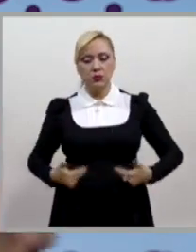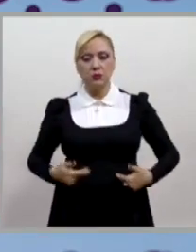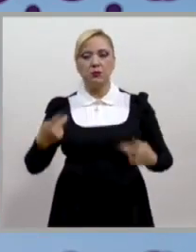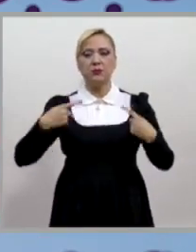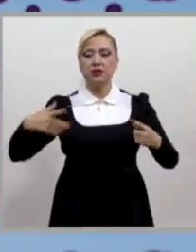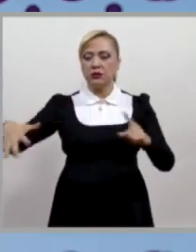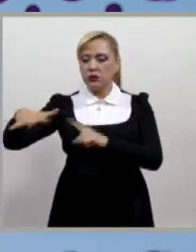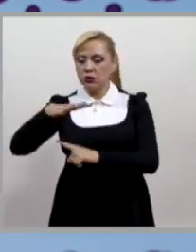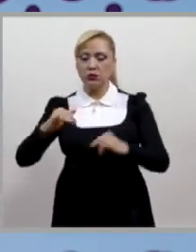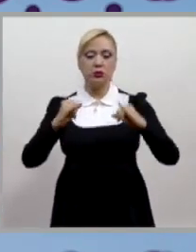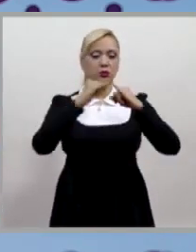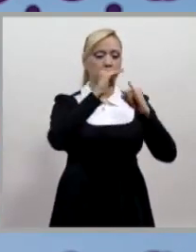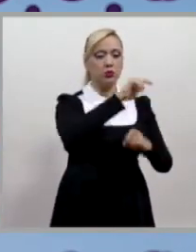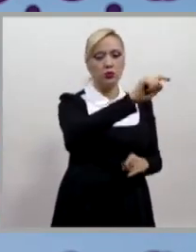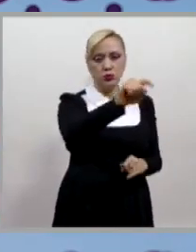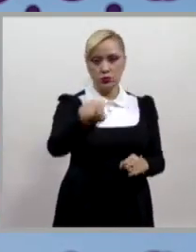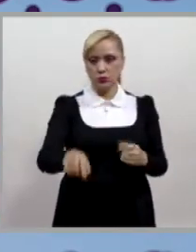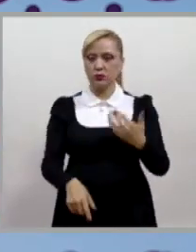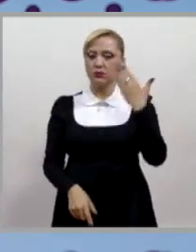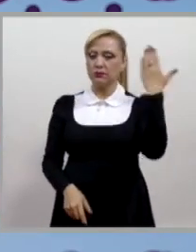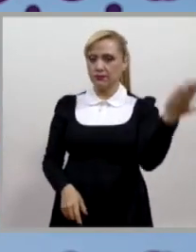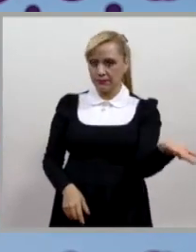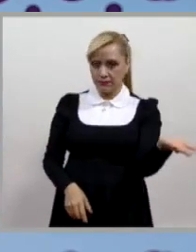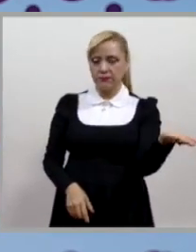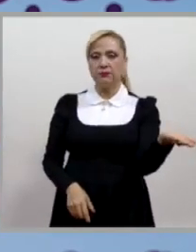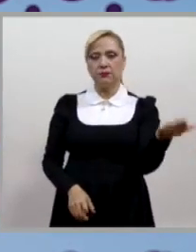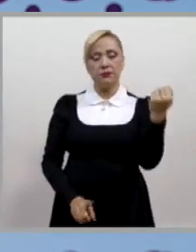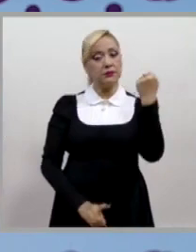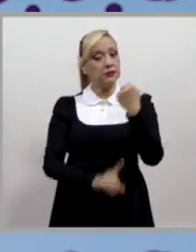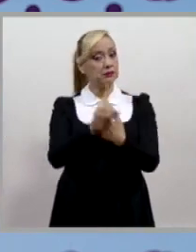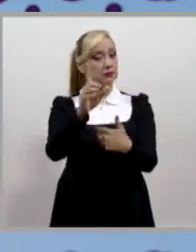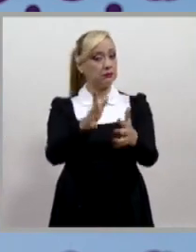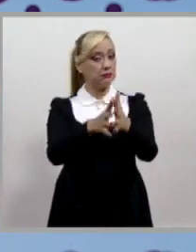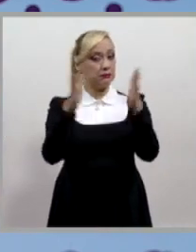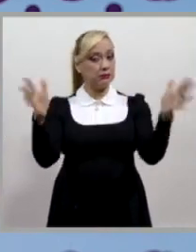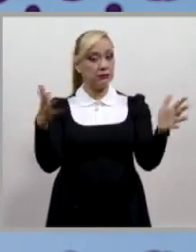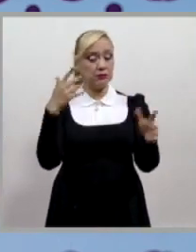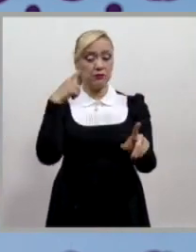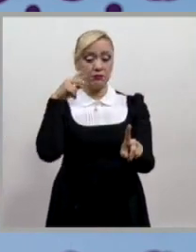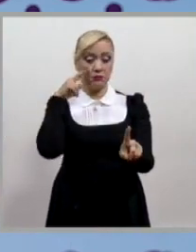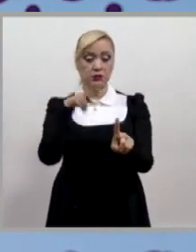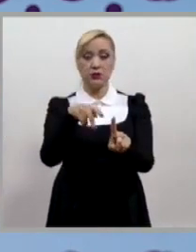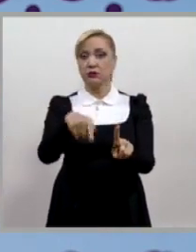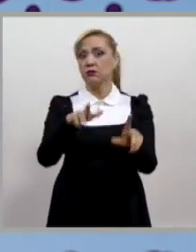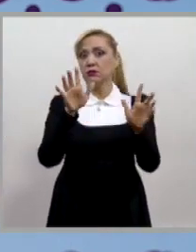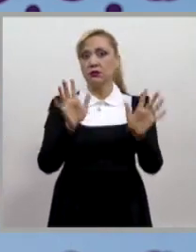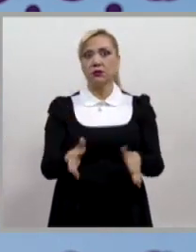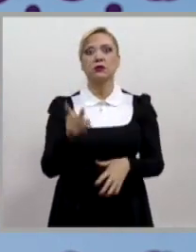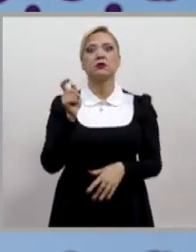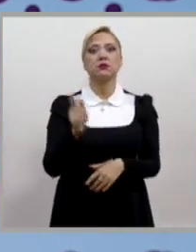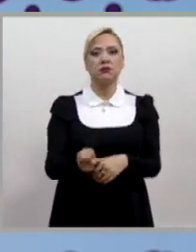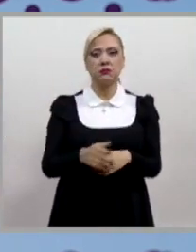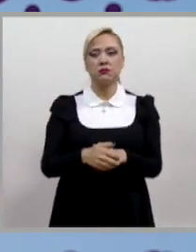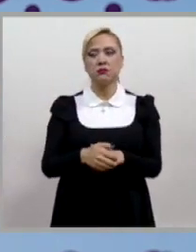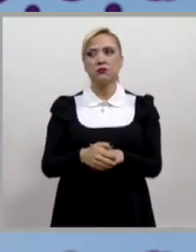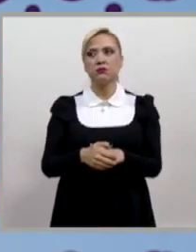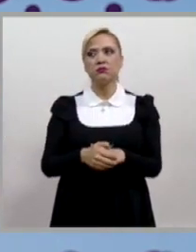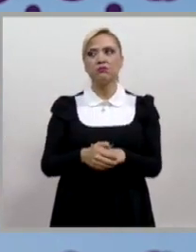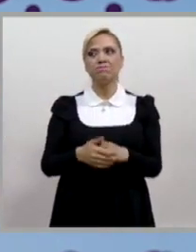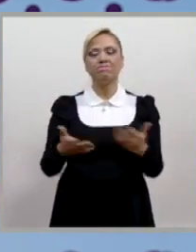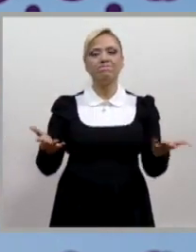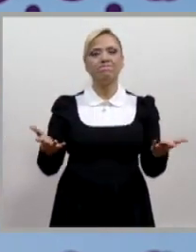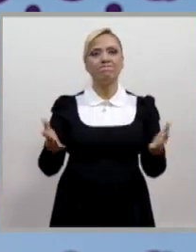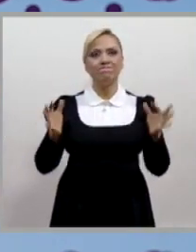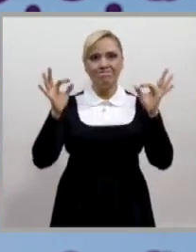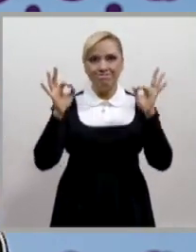e institucional, por una parte. Creo que un desafío muy concreto, inmediato, que tenemos también es la concreción,